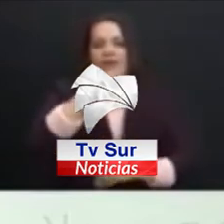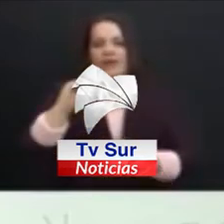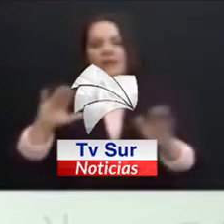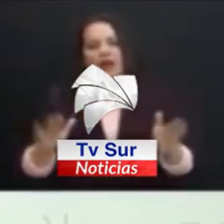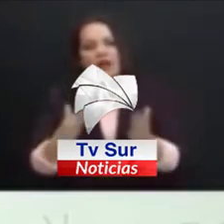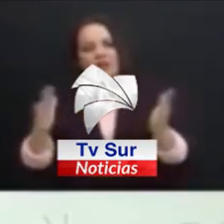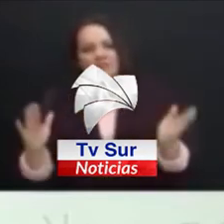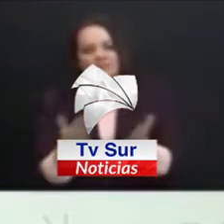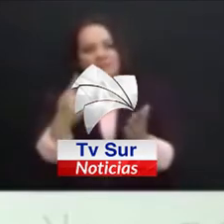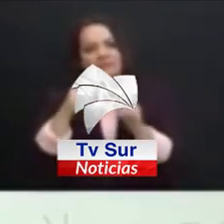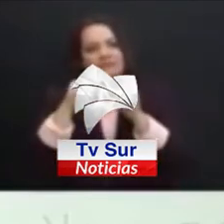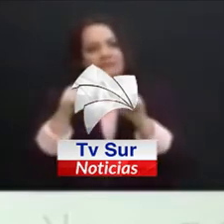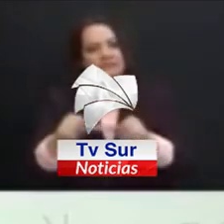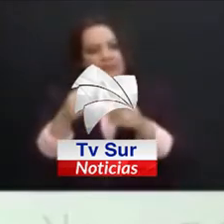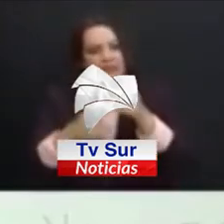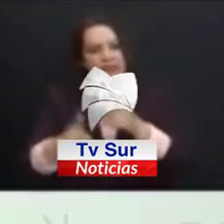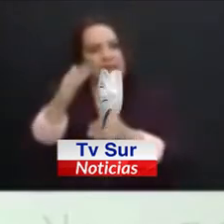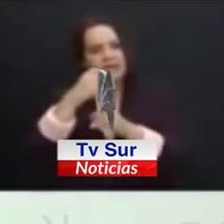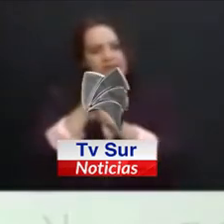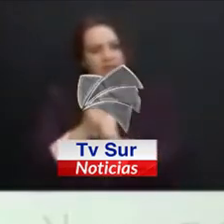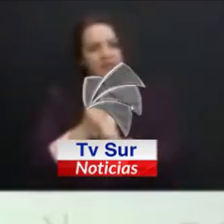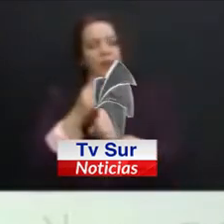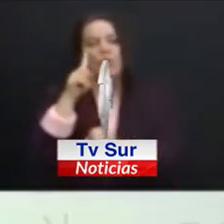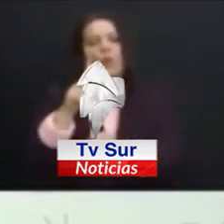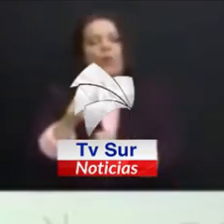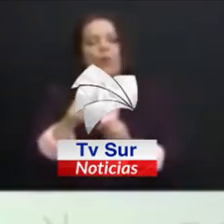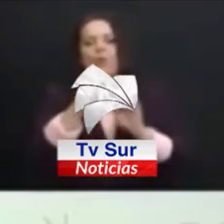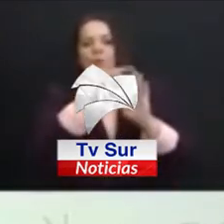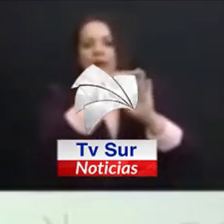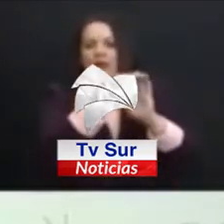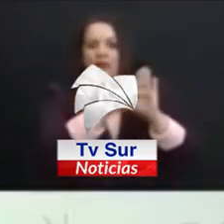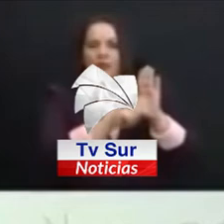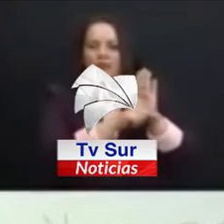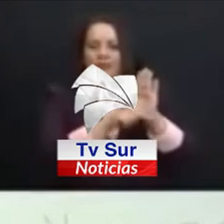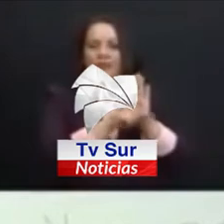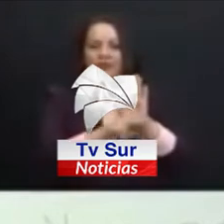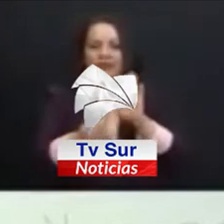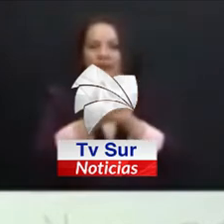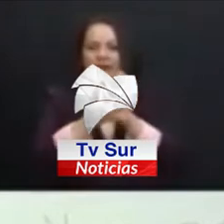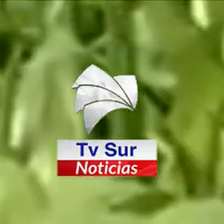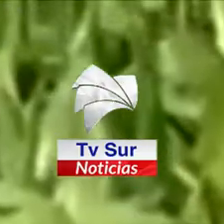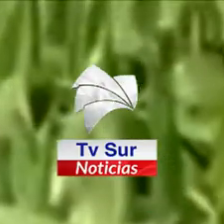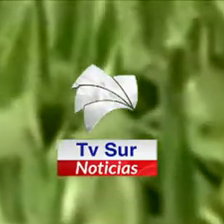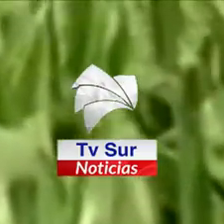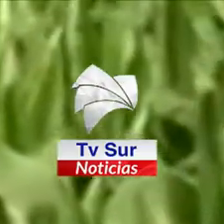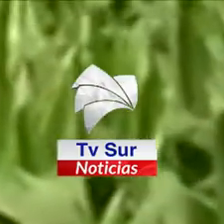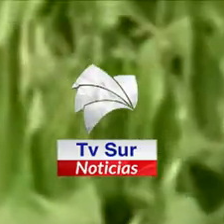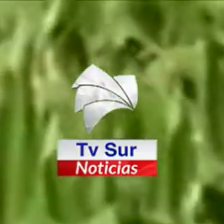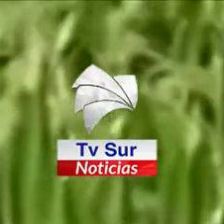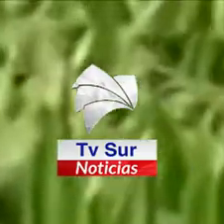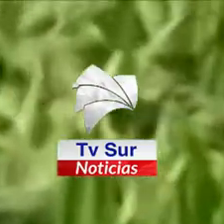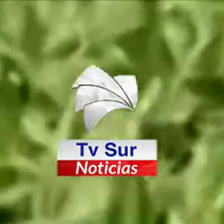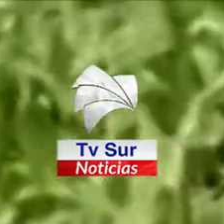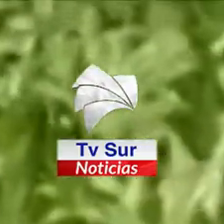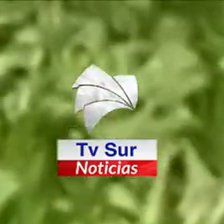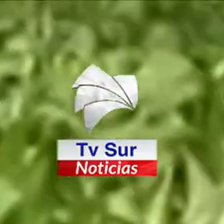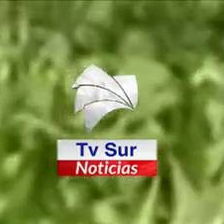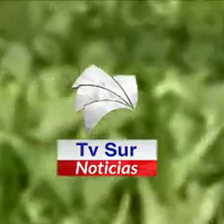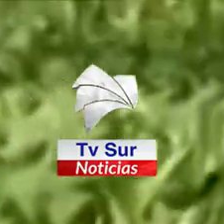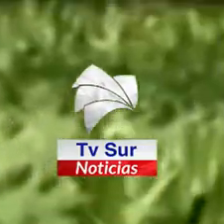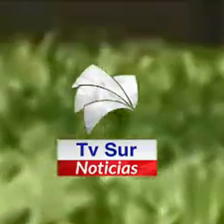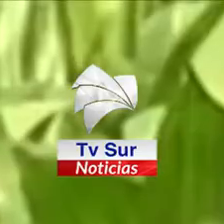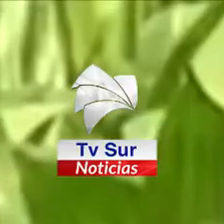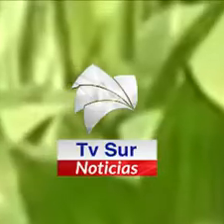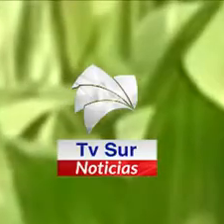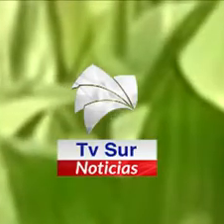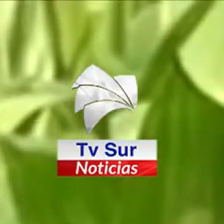siga haciendo. Es una disposición legal para poner las herramientas a disposición de las personas. Si hace falta